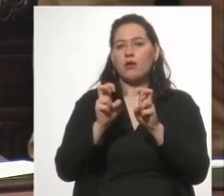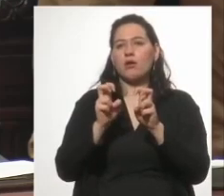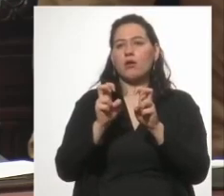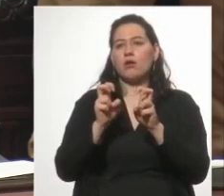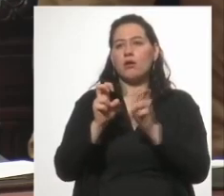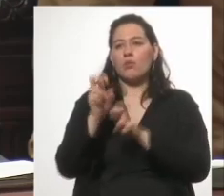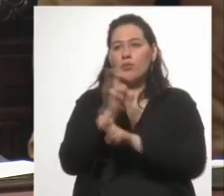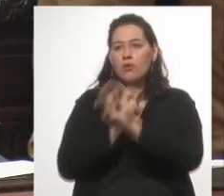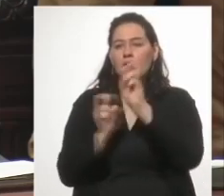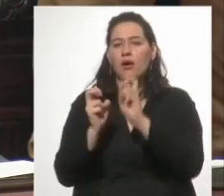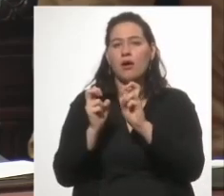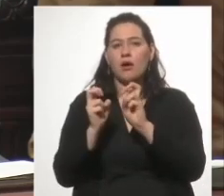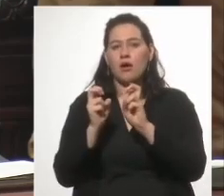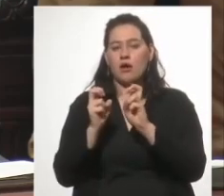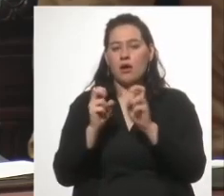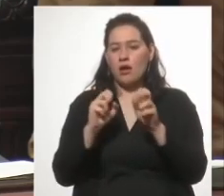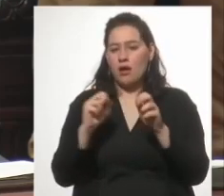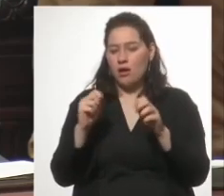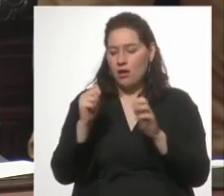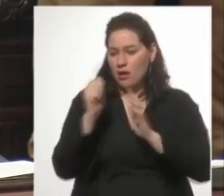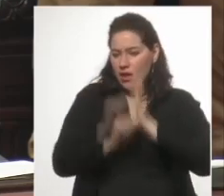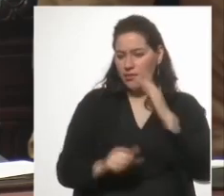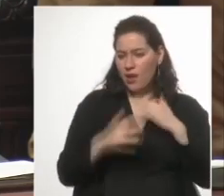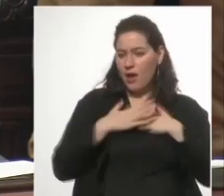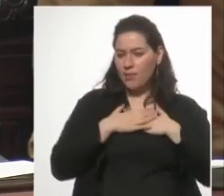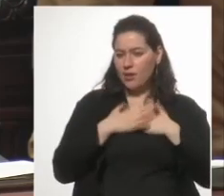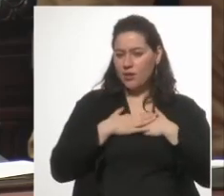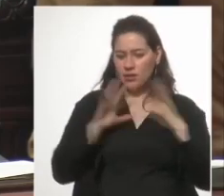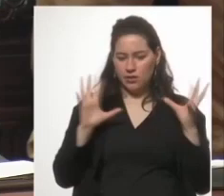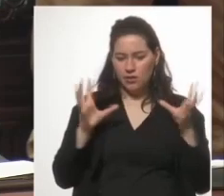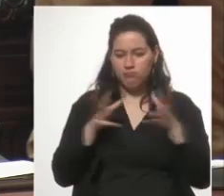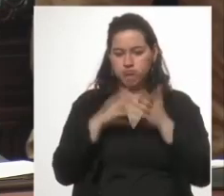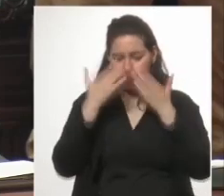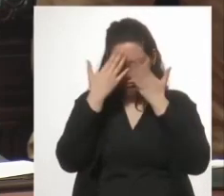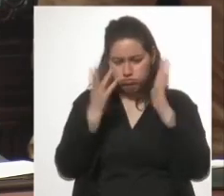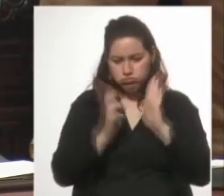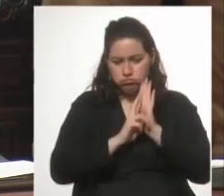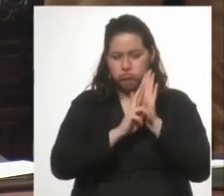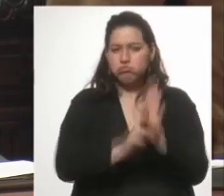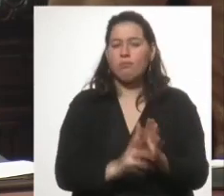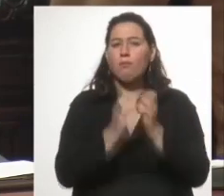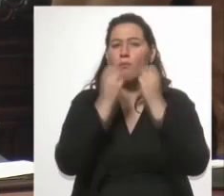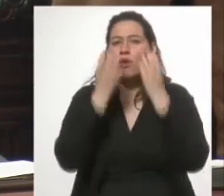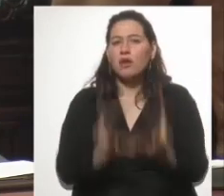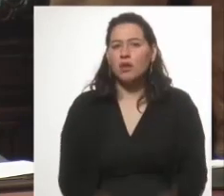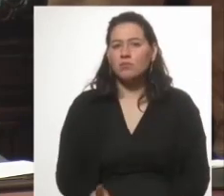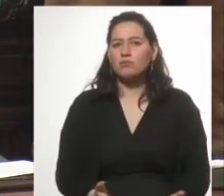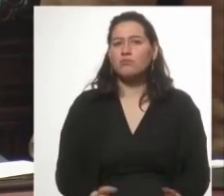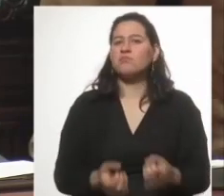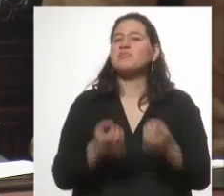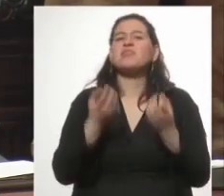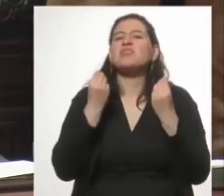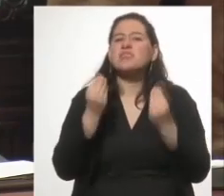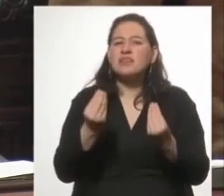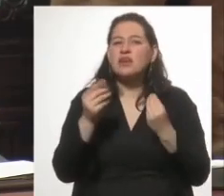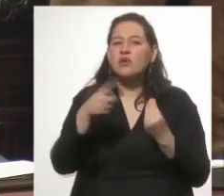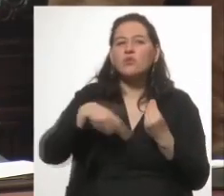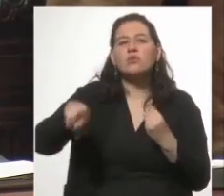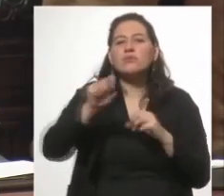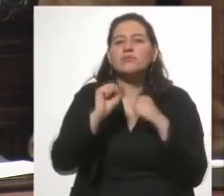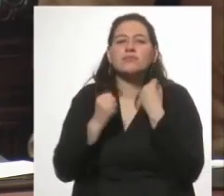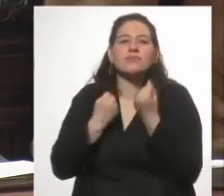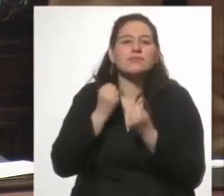seriamente a quien habla y al partido que representa? ¿Qué es lo que tanto los